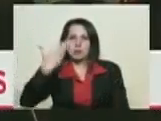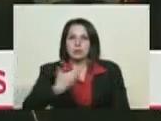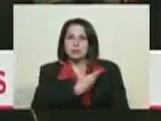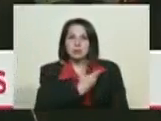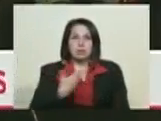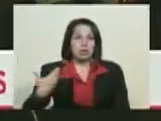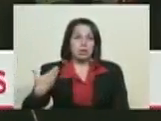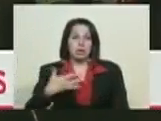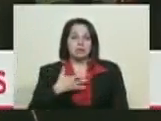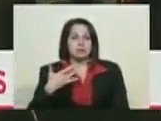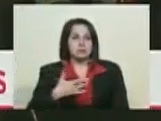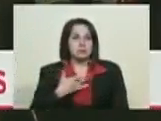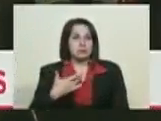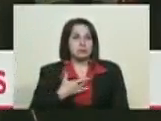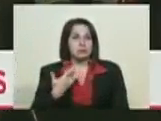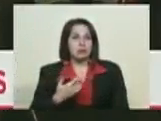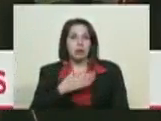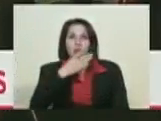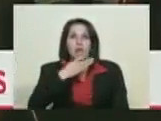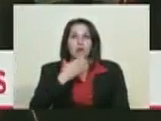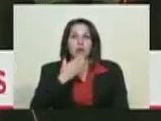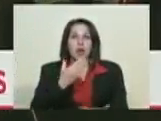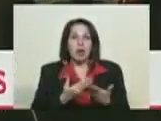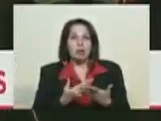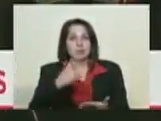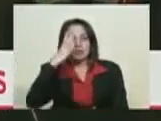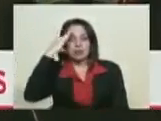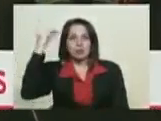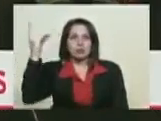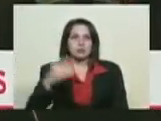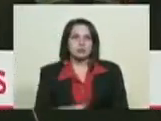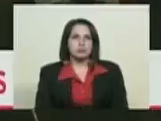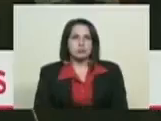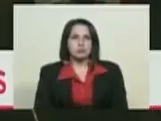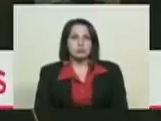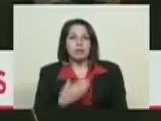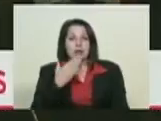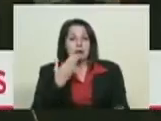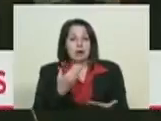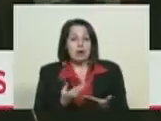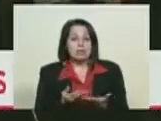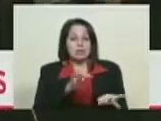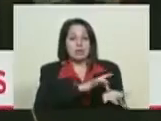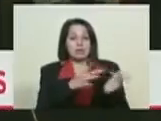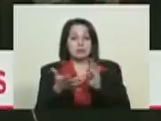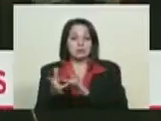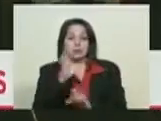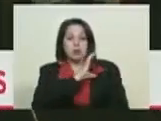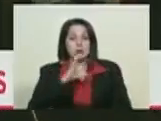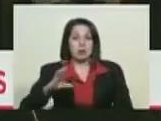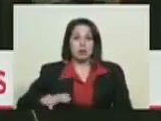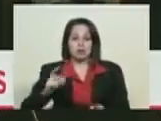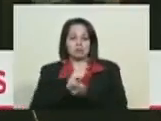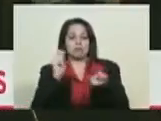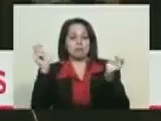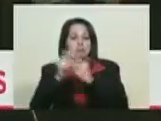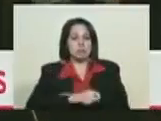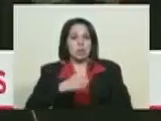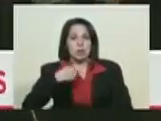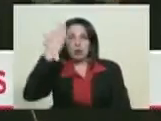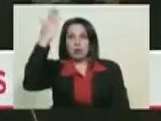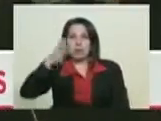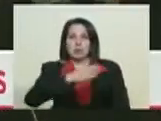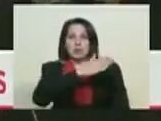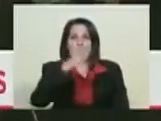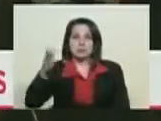siento. Dios, doy gracias a Jesús, el Cristo Redentor, por bendecir a nuestro